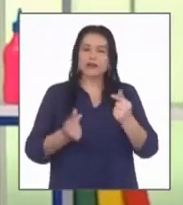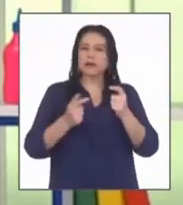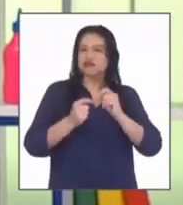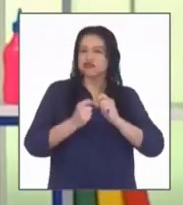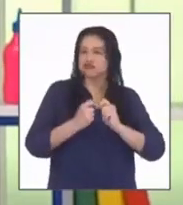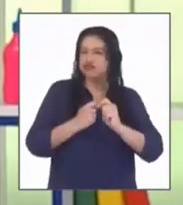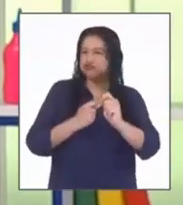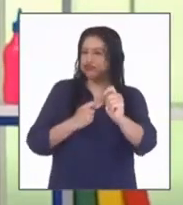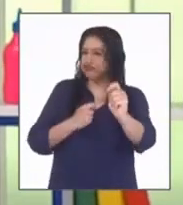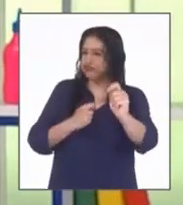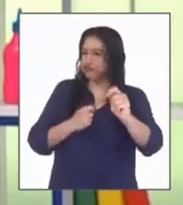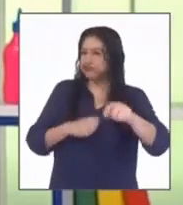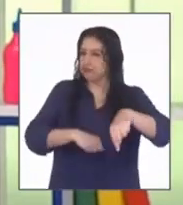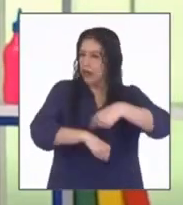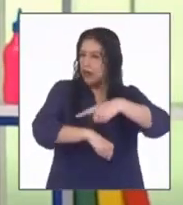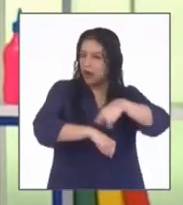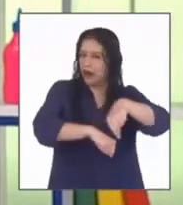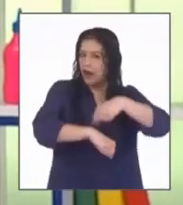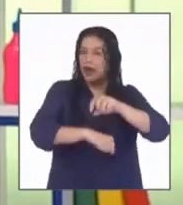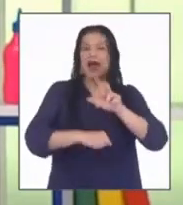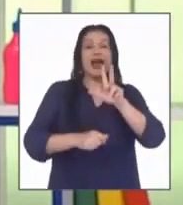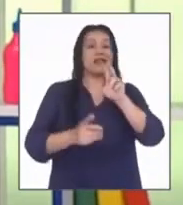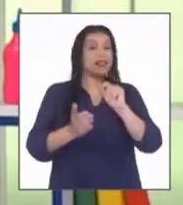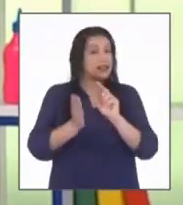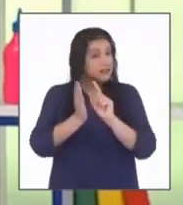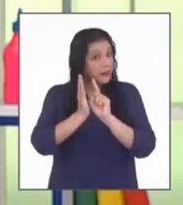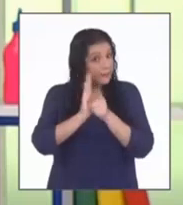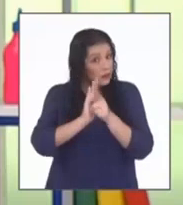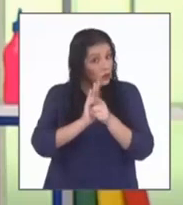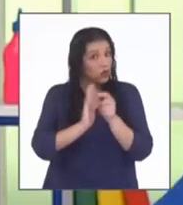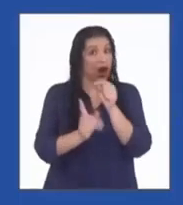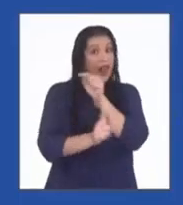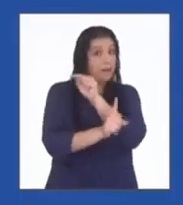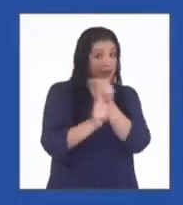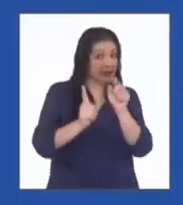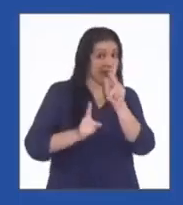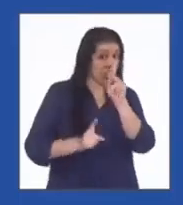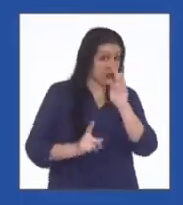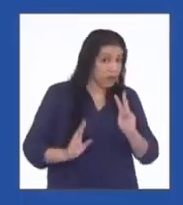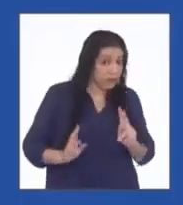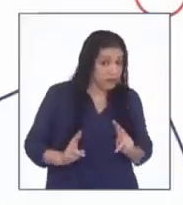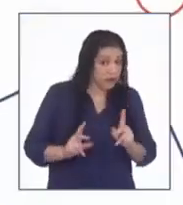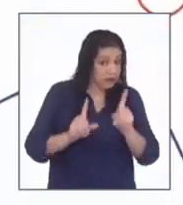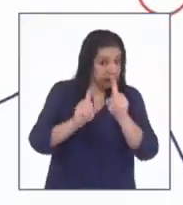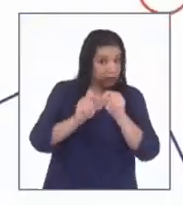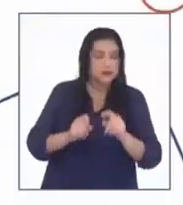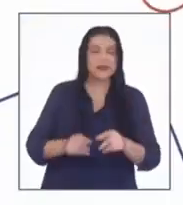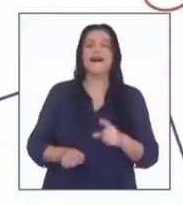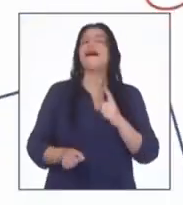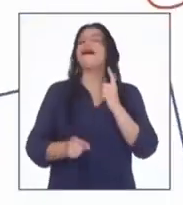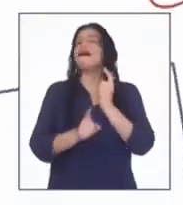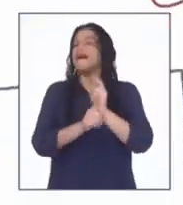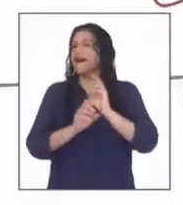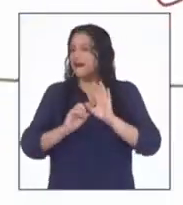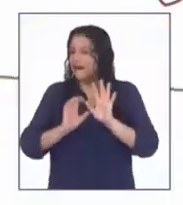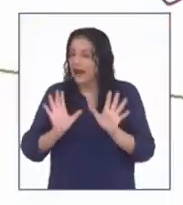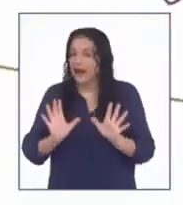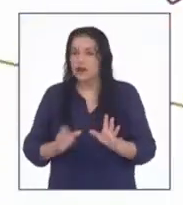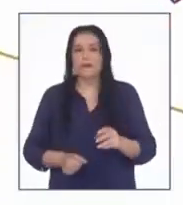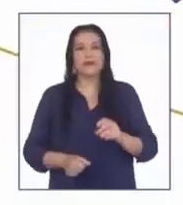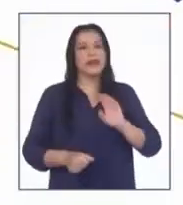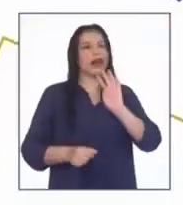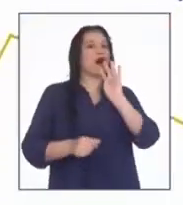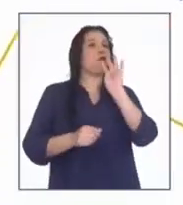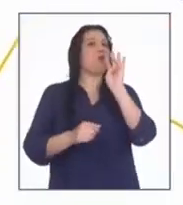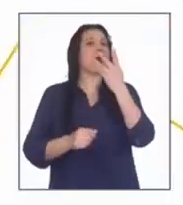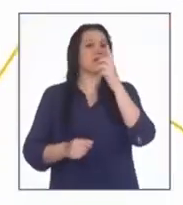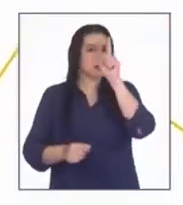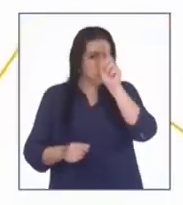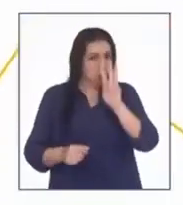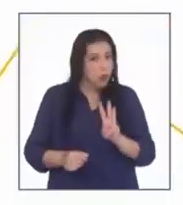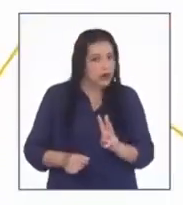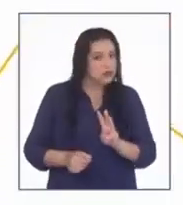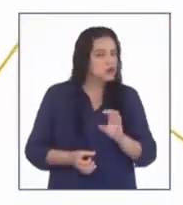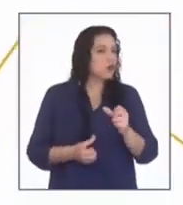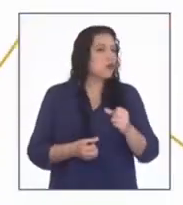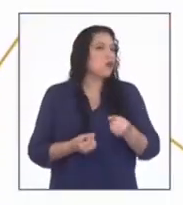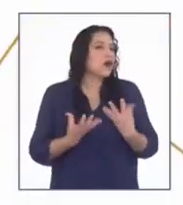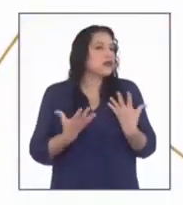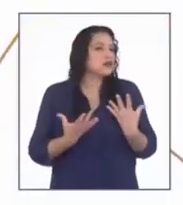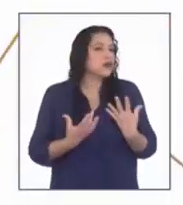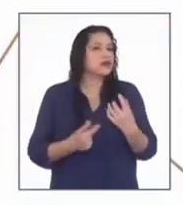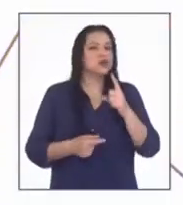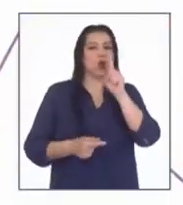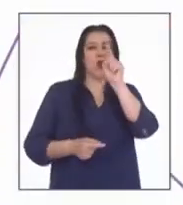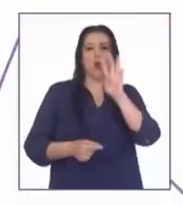constante tardaría media hora en recorrer la mitad de esos 30 kilómetros. Por supuesto, y la cuarta parte del recorrido te